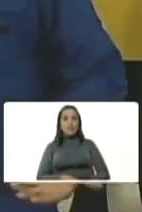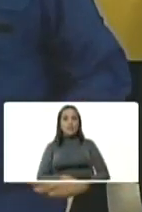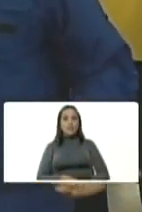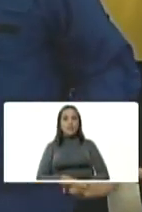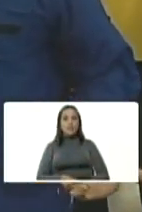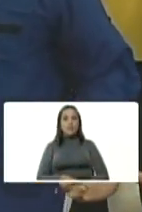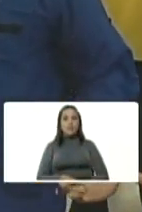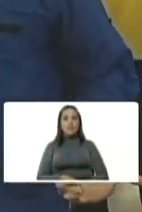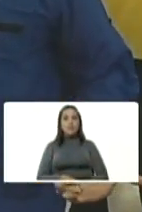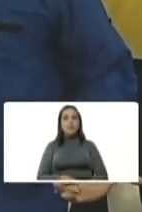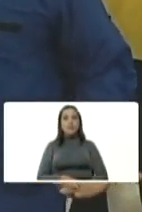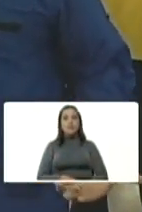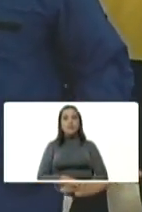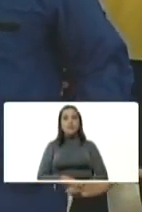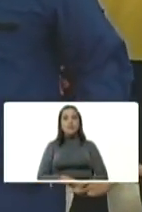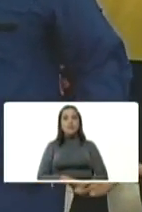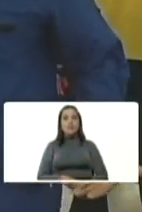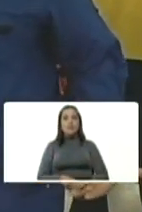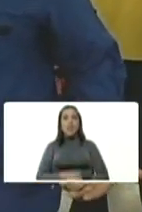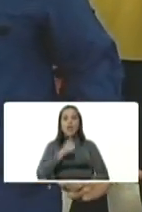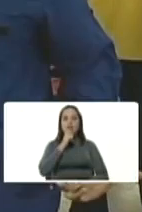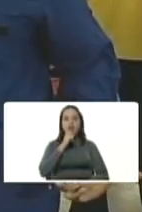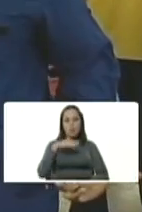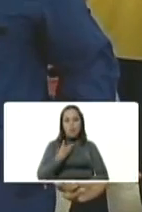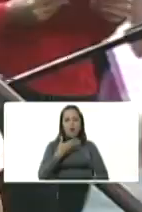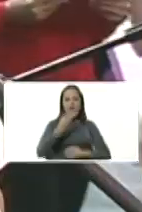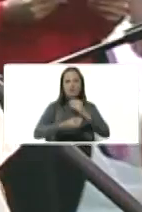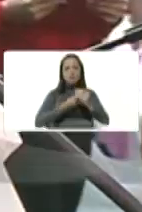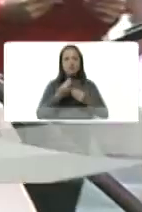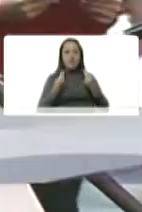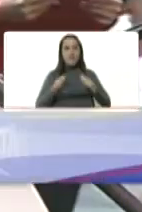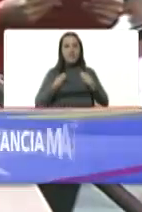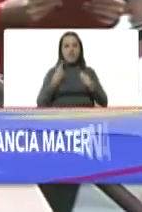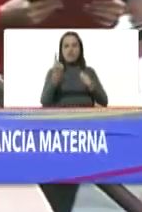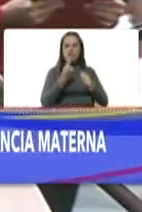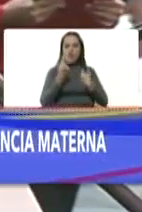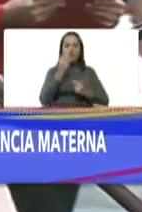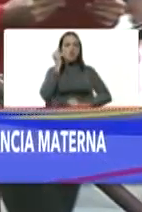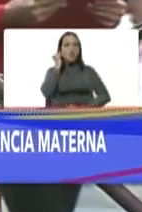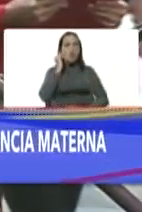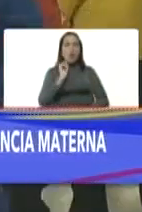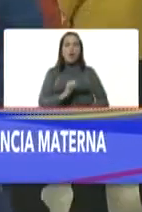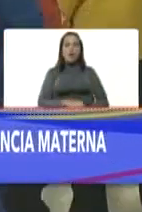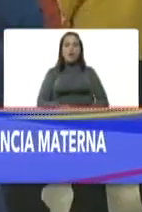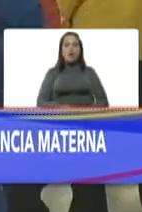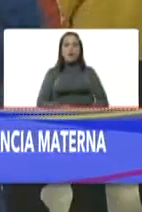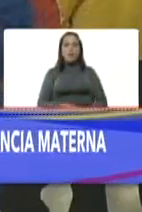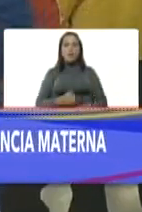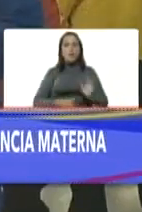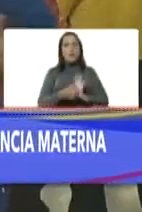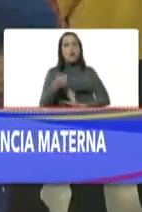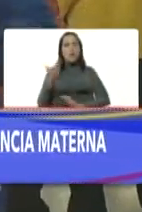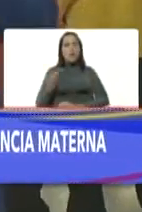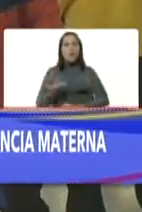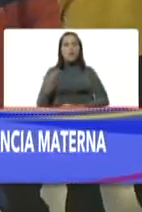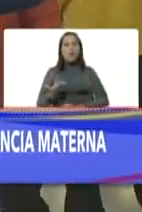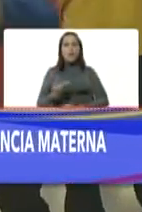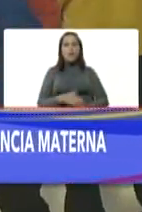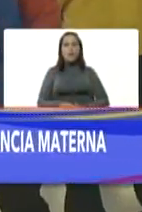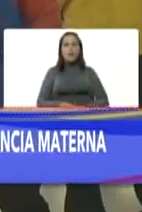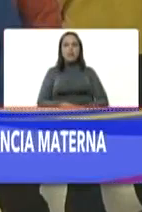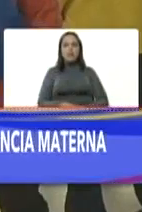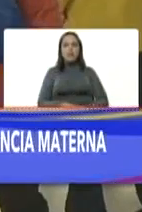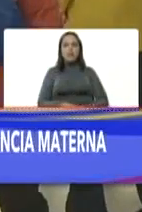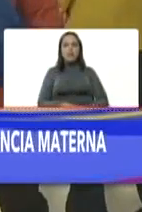más grande. ¿Quién puede crear vida? La mujer. La mujer. Por eso es lo más grande que hay sobre la tierra, es la